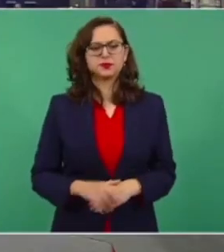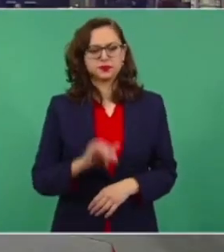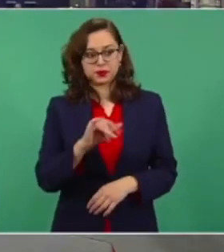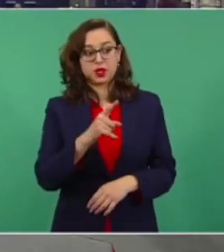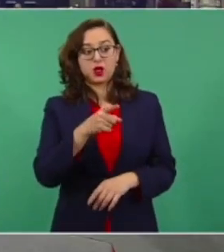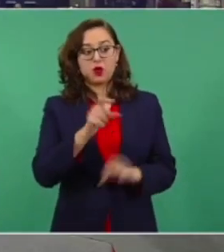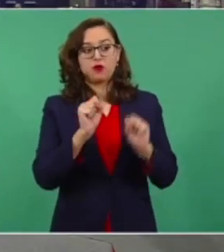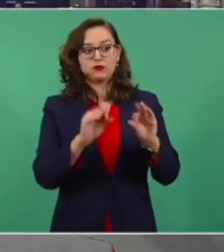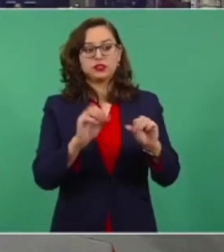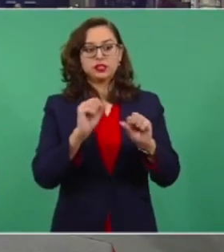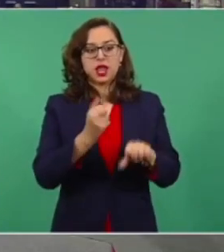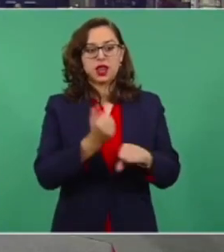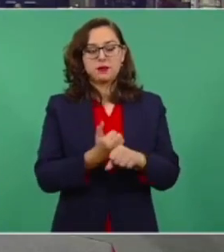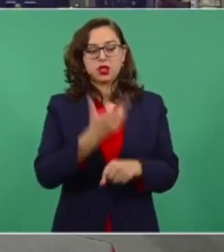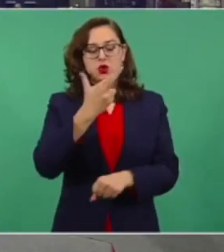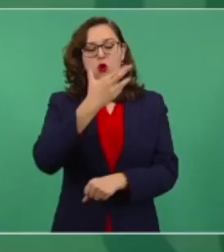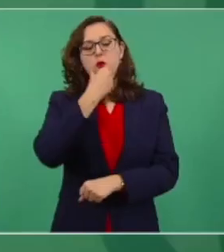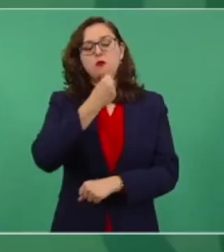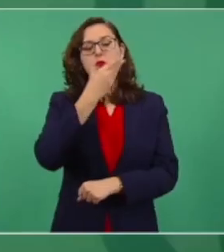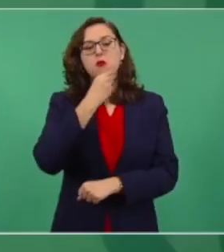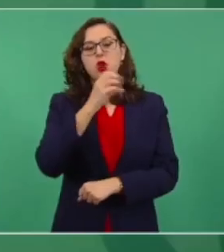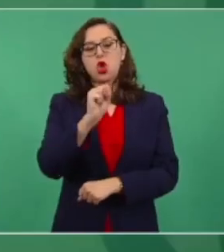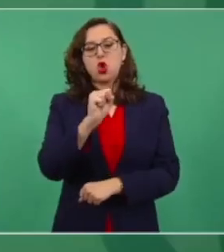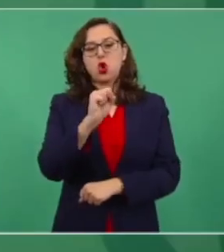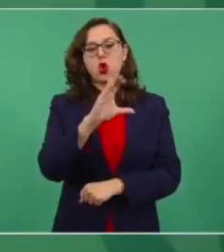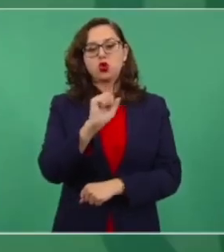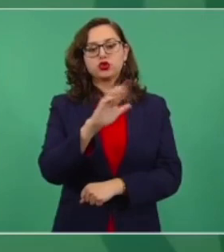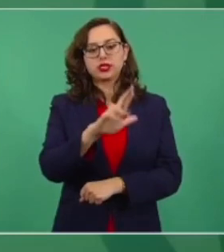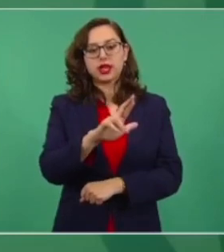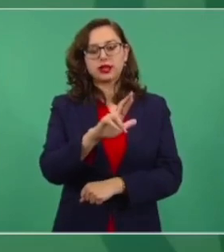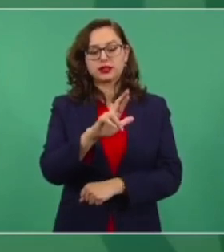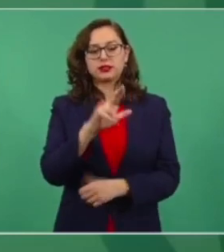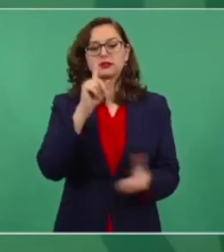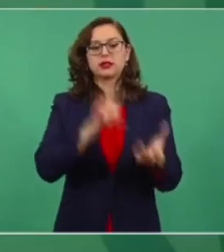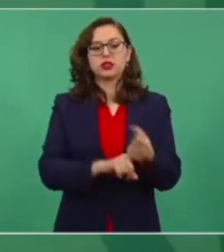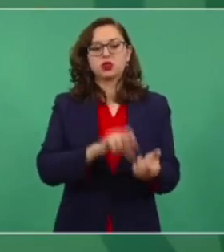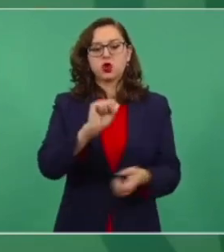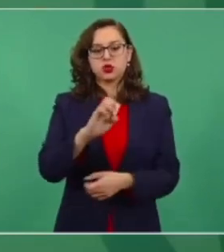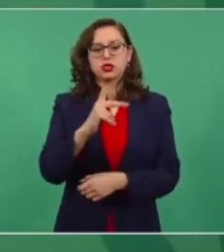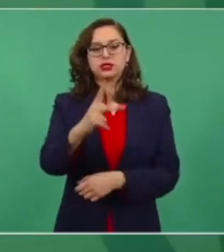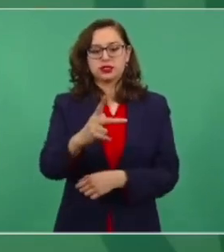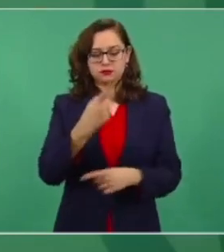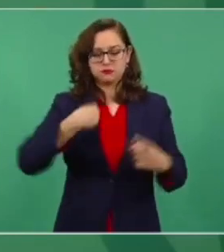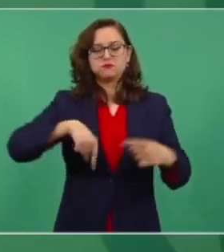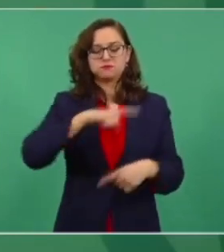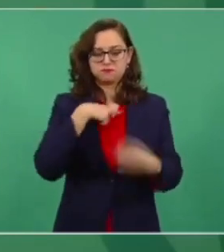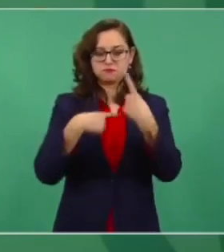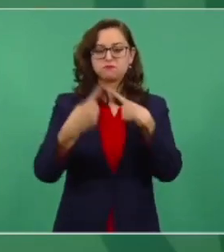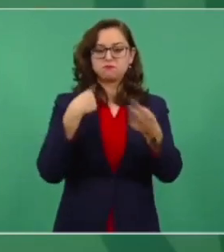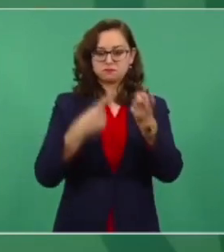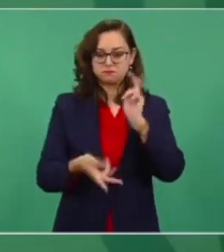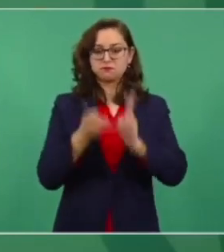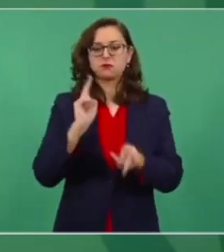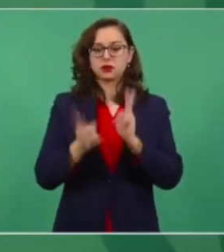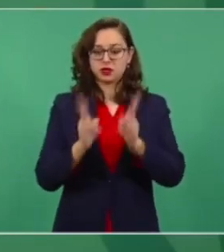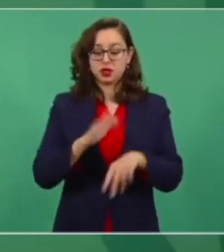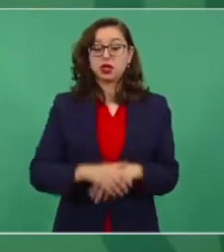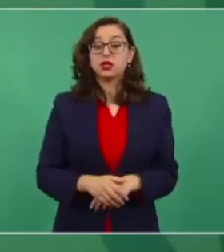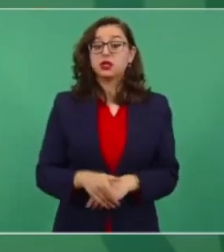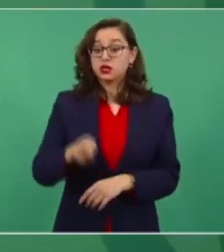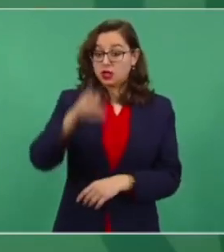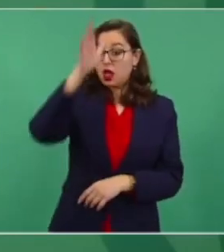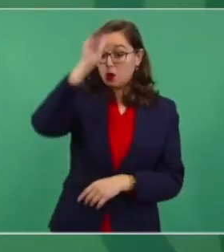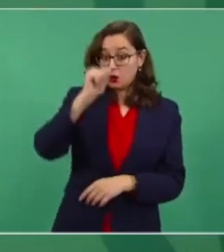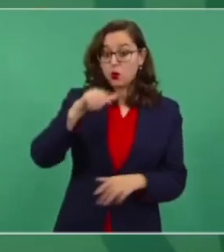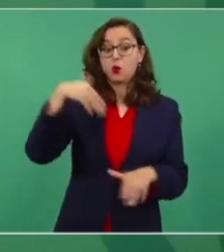mayor Óscar Flores de la SEP lo vemos. Muchas y gracias. Quedamos que la